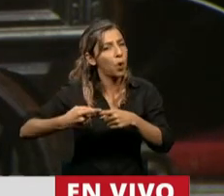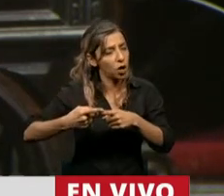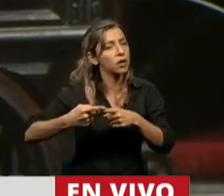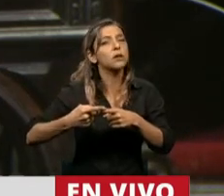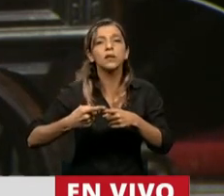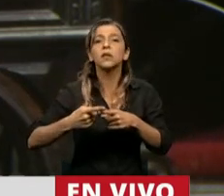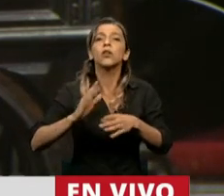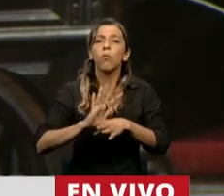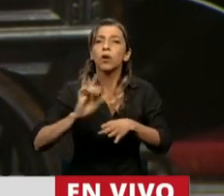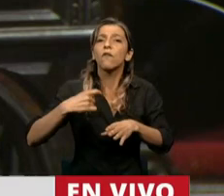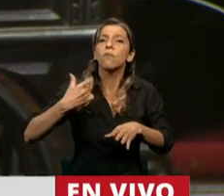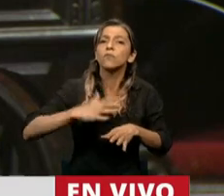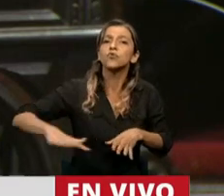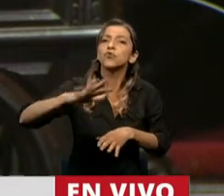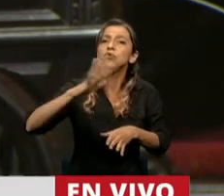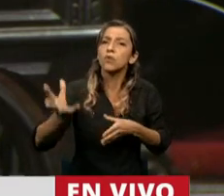de inclusión social.